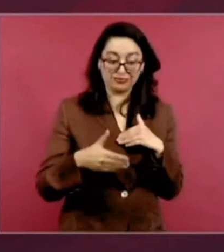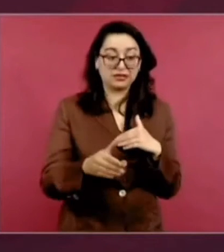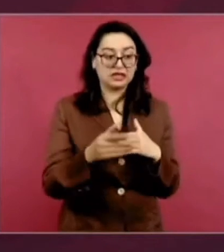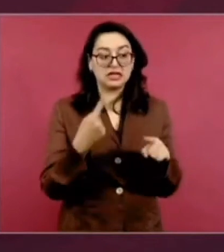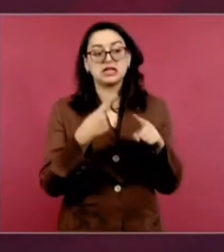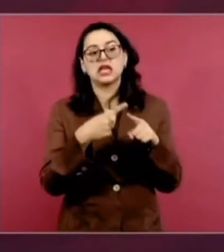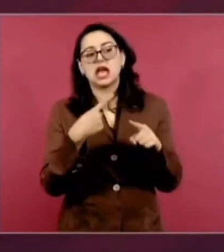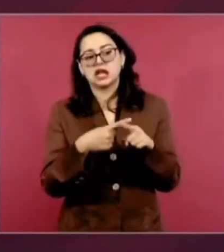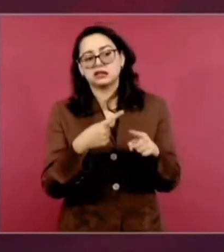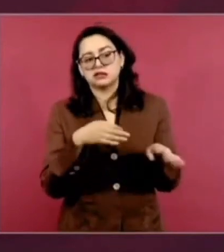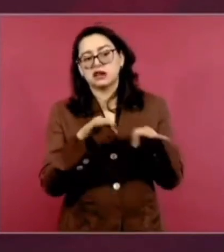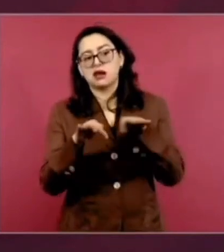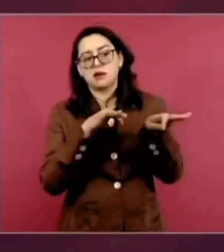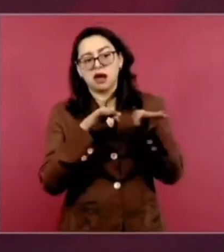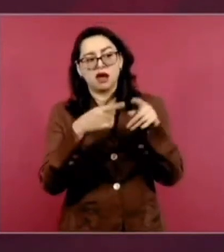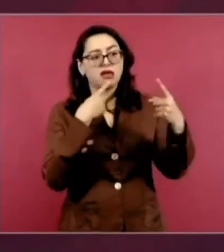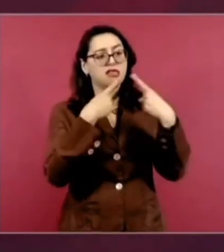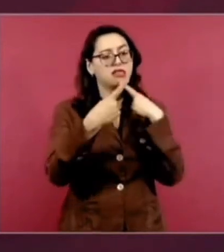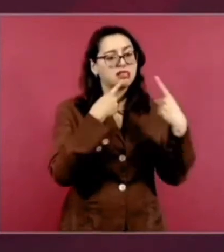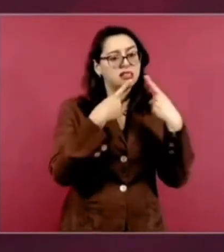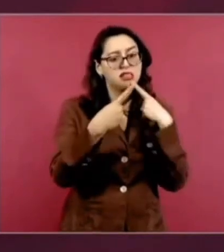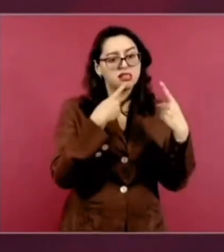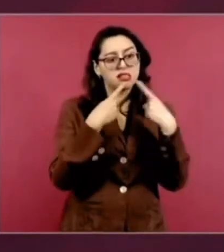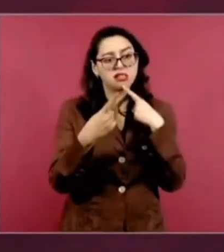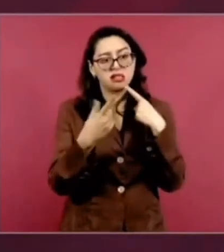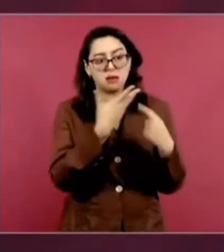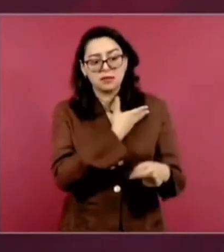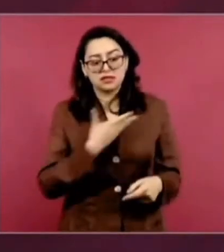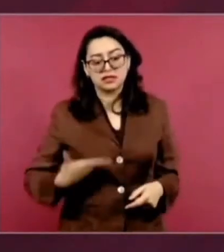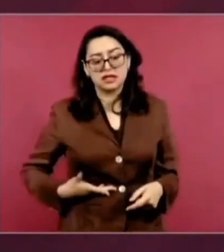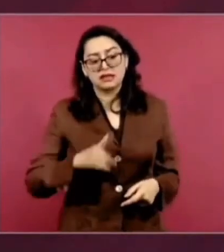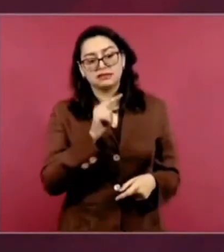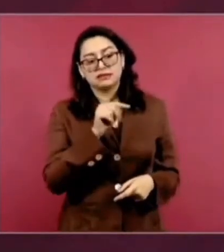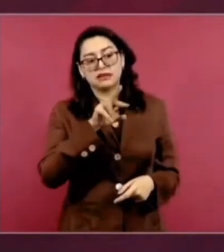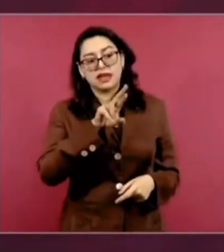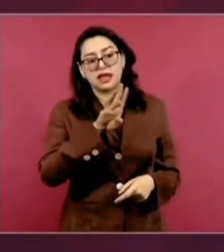que hicimos. No fue fácil.